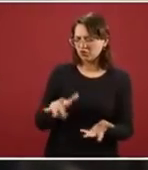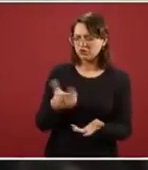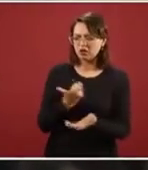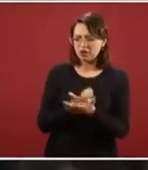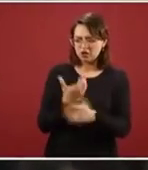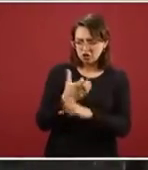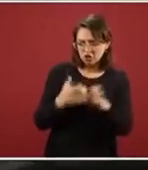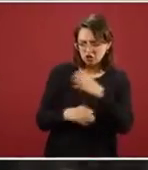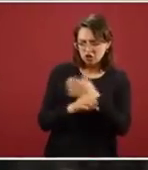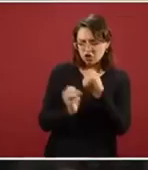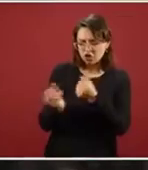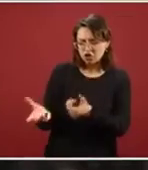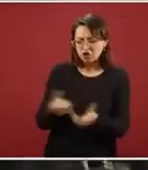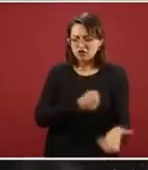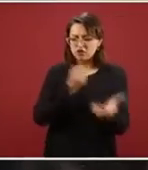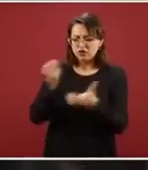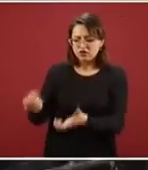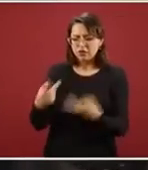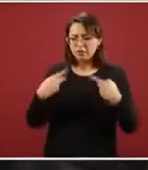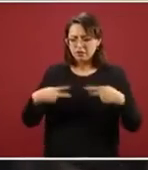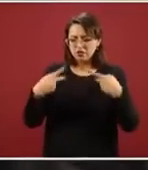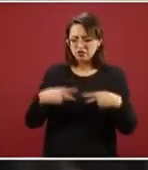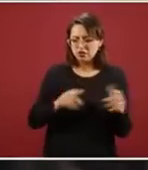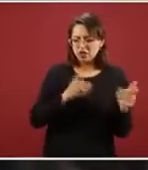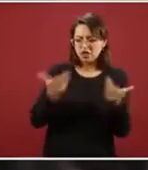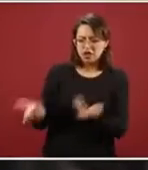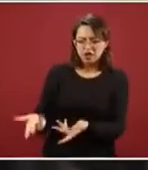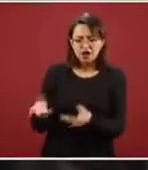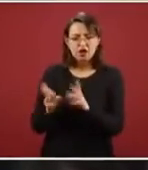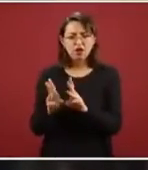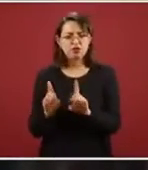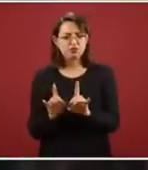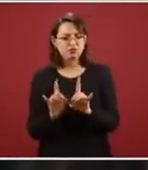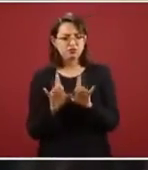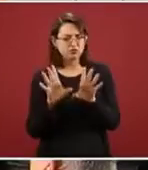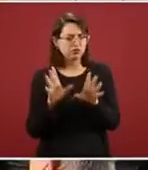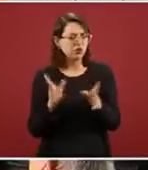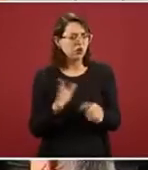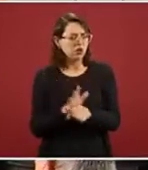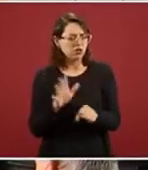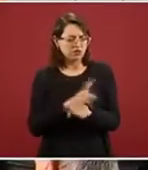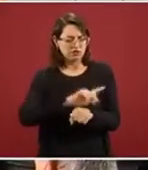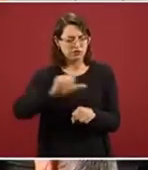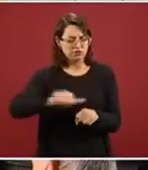por su propio rubro, personal, etcétera. Y en un instante, una segunda, por favor.